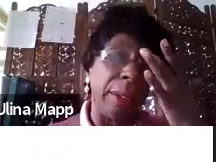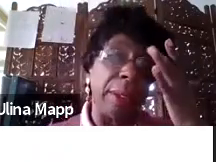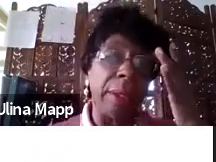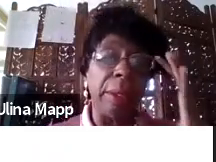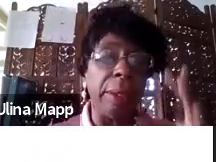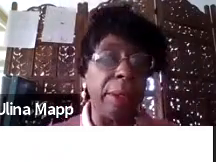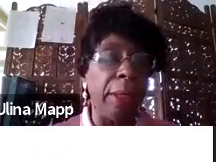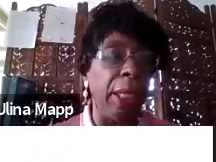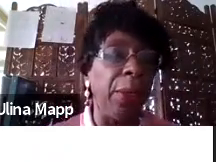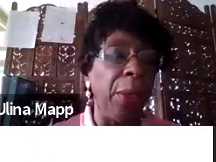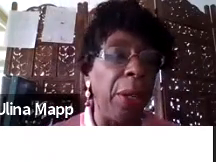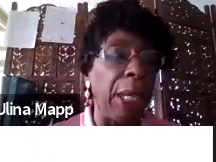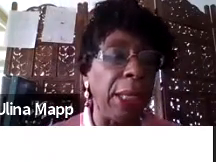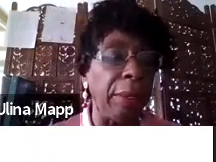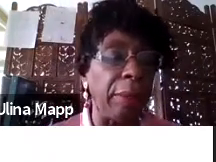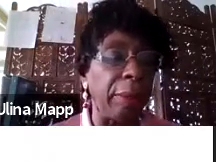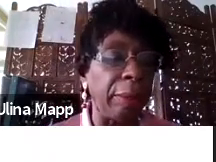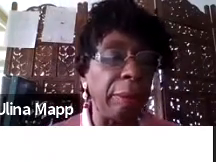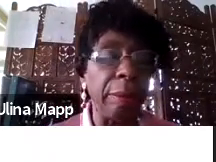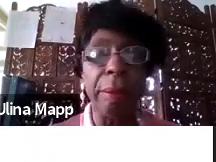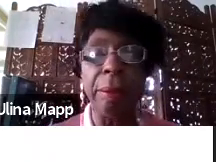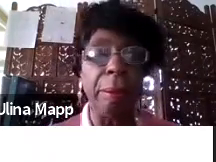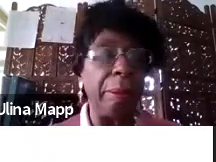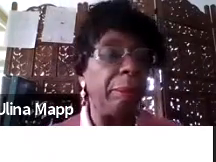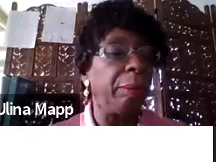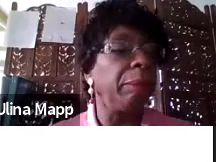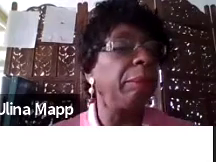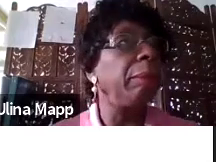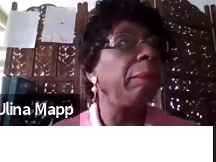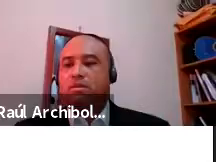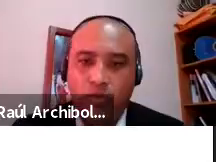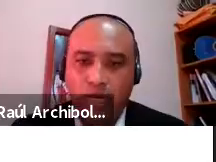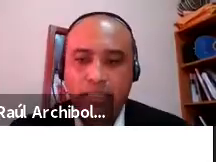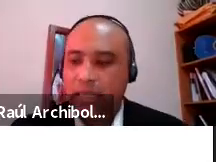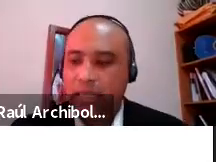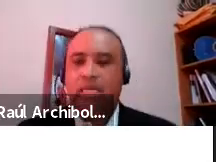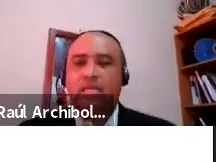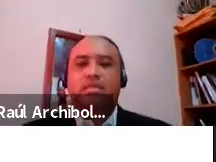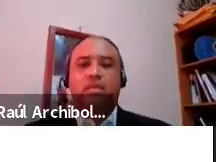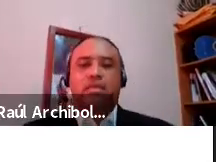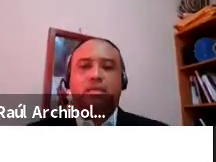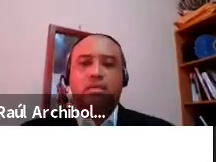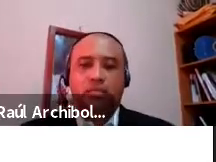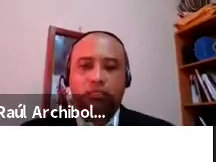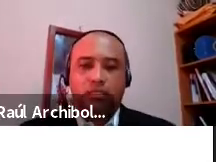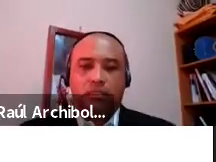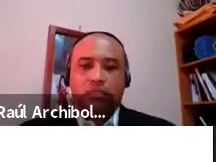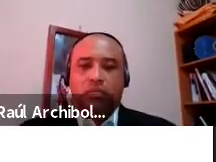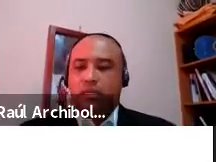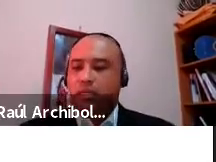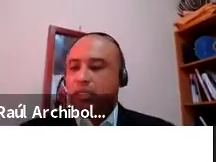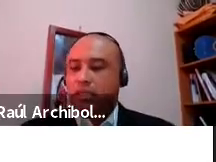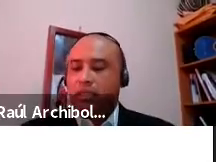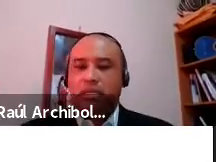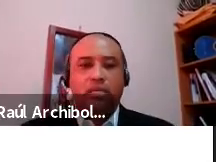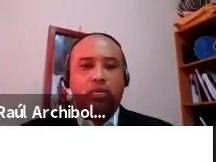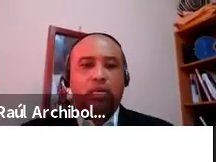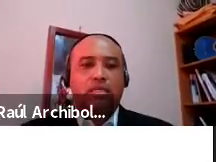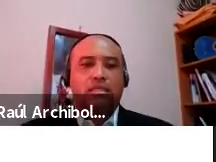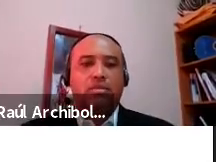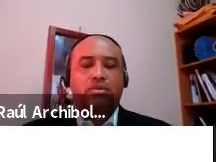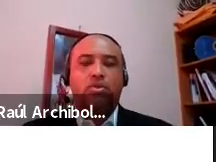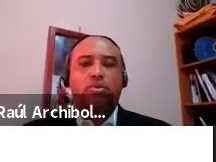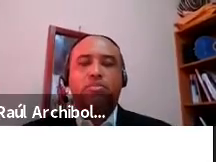la... Listo, ahora sí. Listo. Bien, muy buenas tardes a la Red